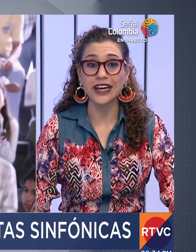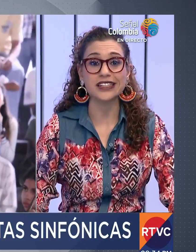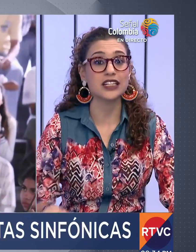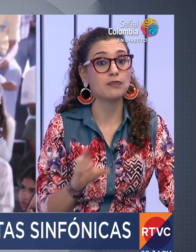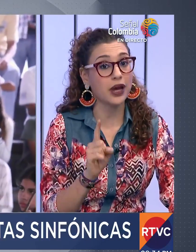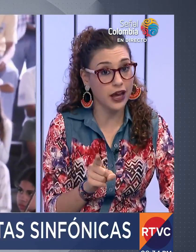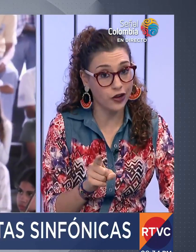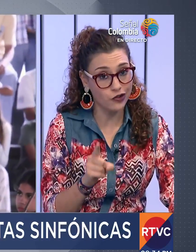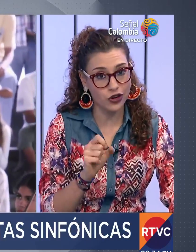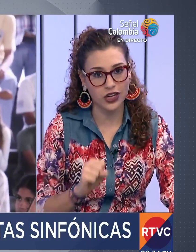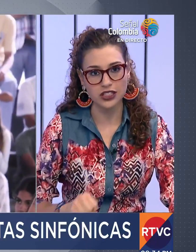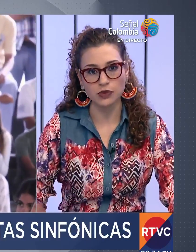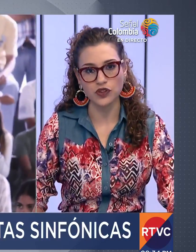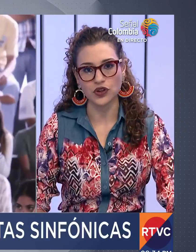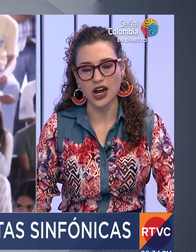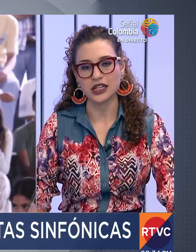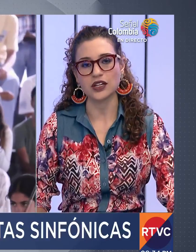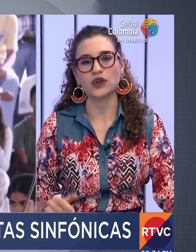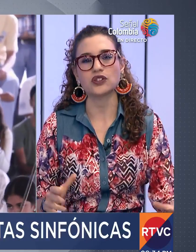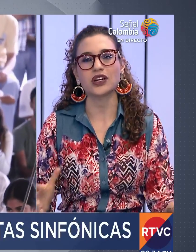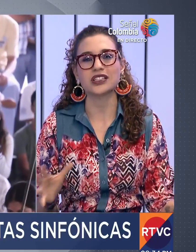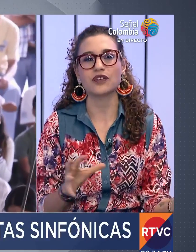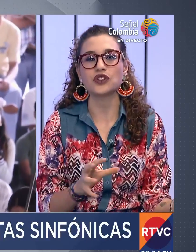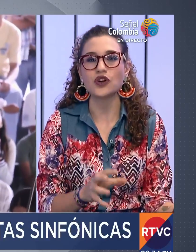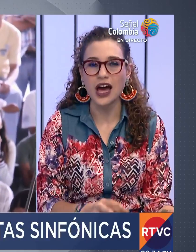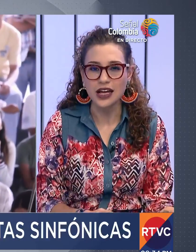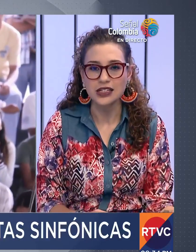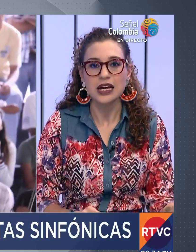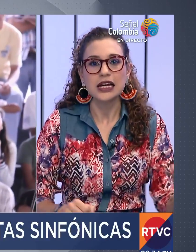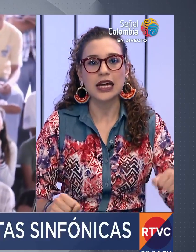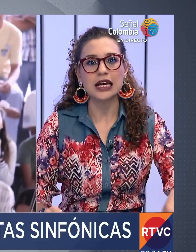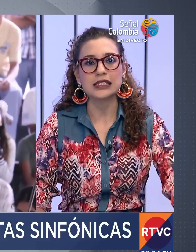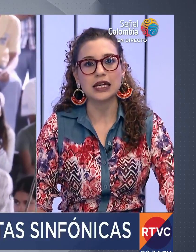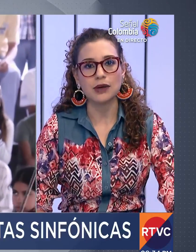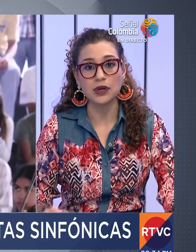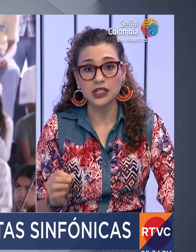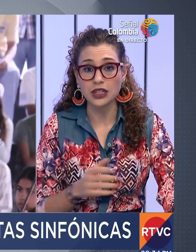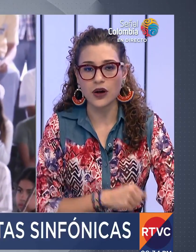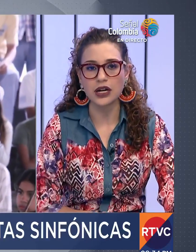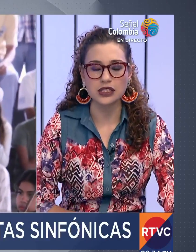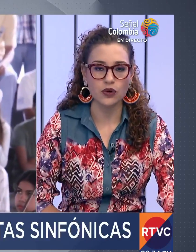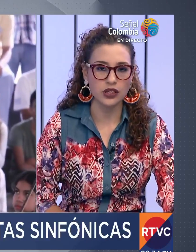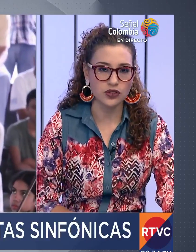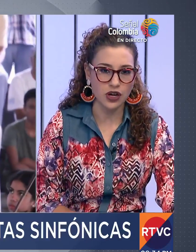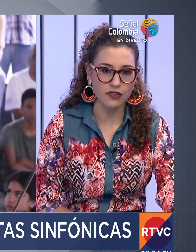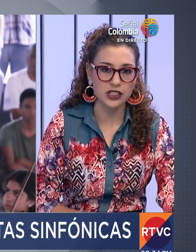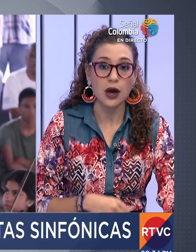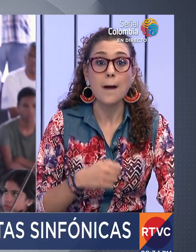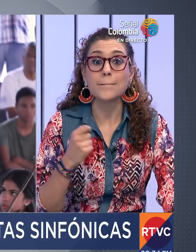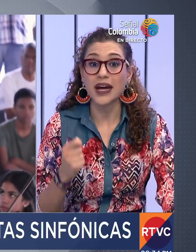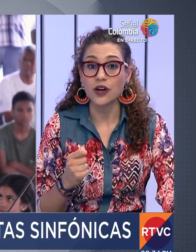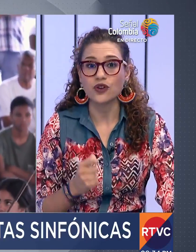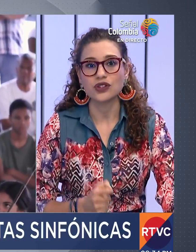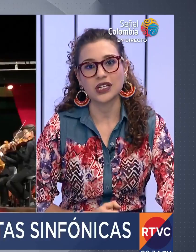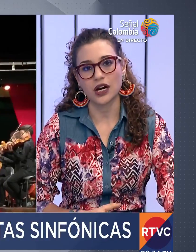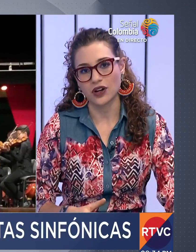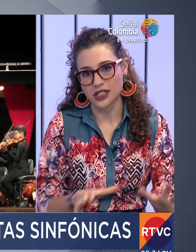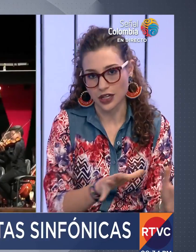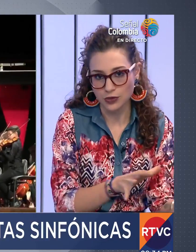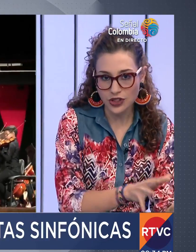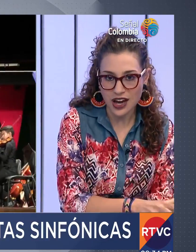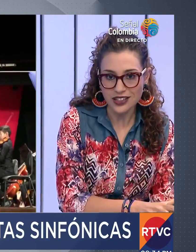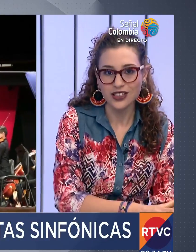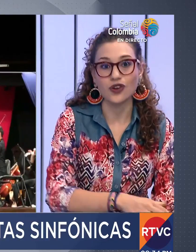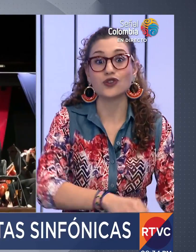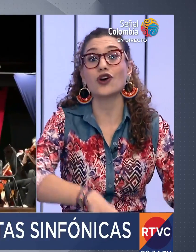tocar en orquestas, pero no en orquestas profesionales, en unas orquestas aficionadas que se presentaban en restaurantes o cafés. Pero llegaron las